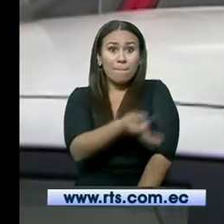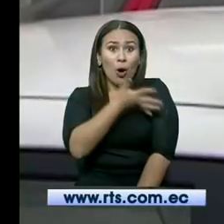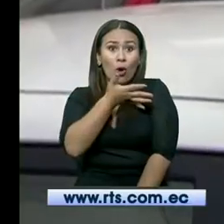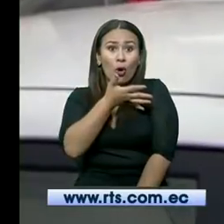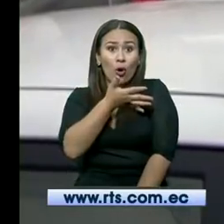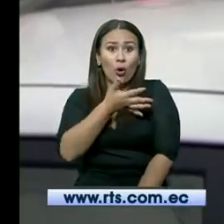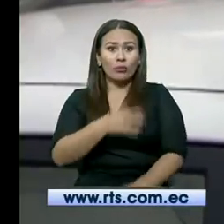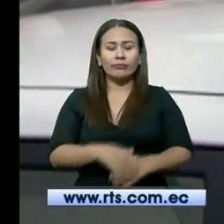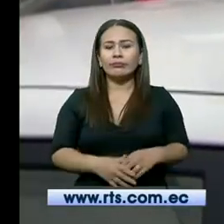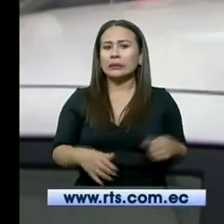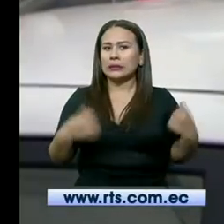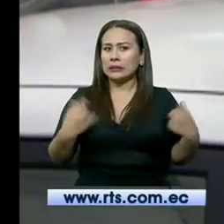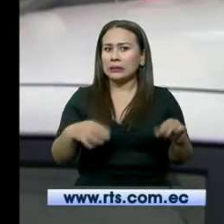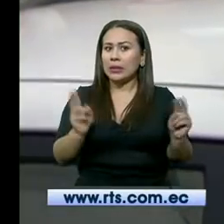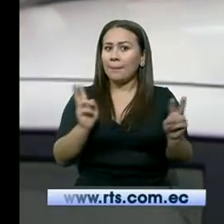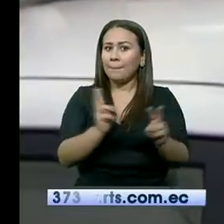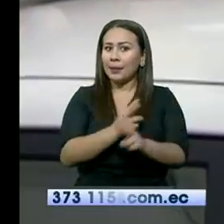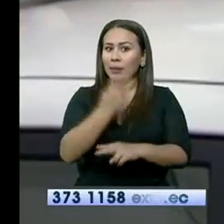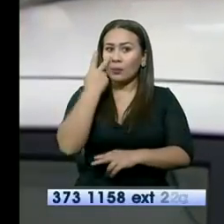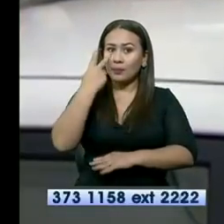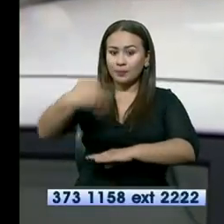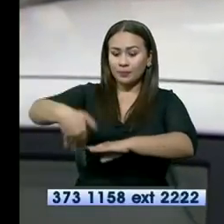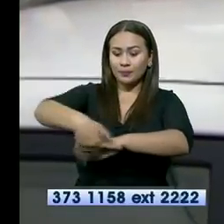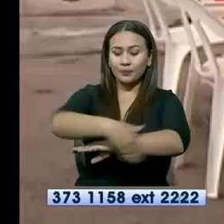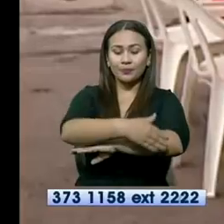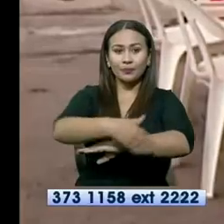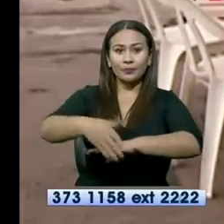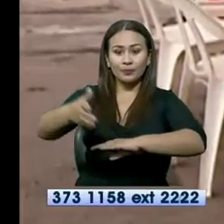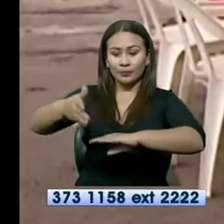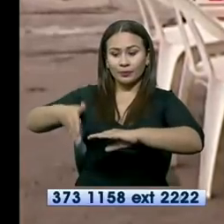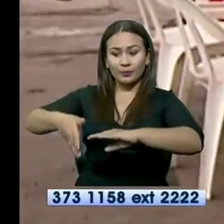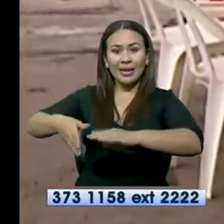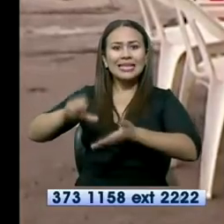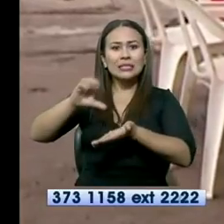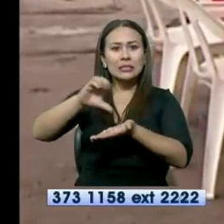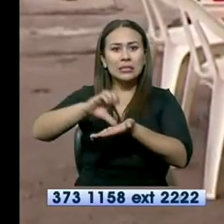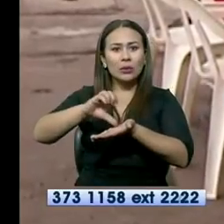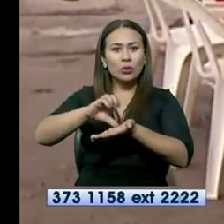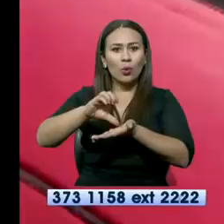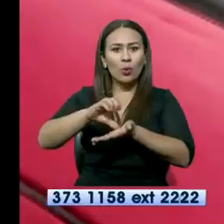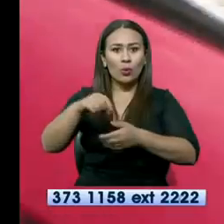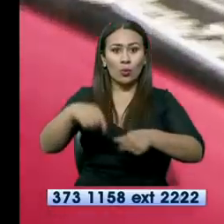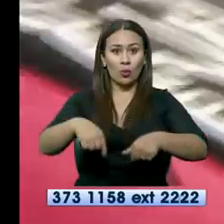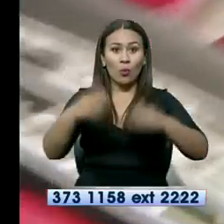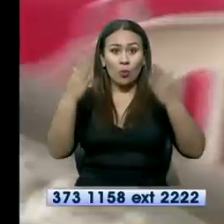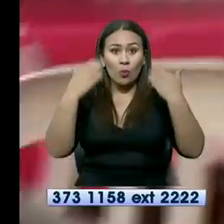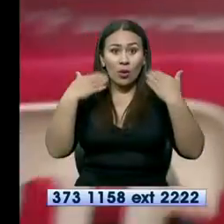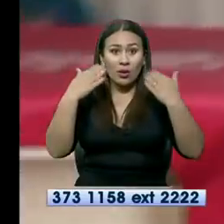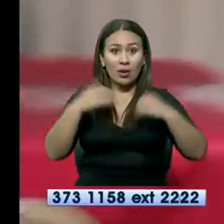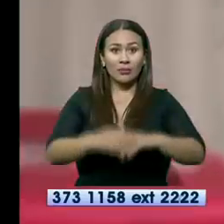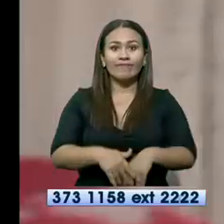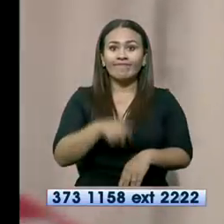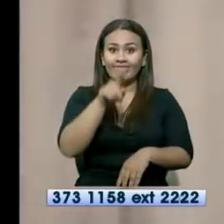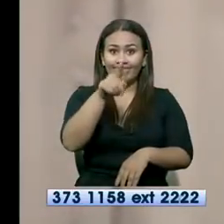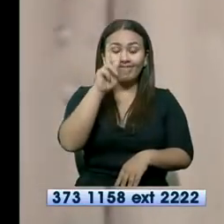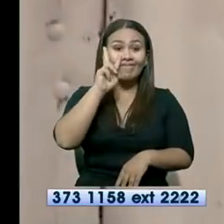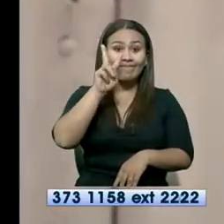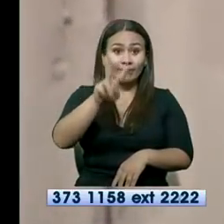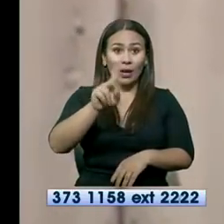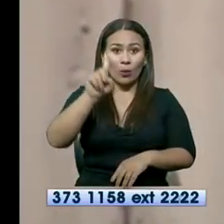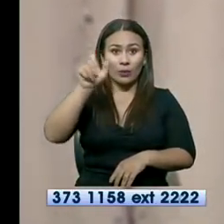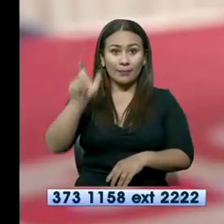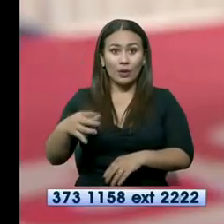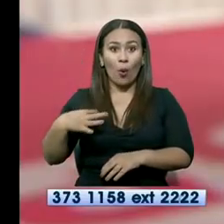El hecho lamentable se registró en las calles Tunguragua y Azuay. Cerca de las 8 de la mañana, un miembro voluntario del Cuerpo de Bomberos